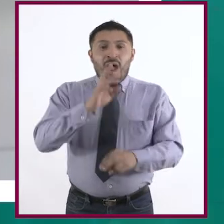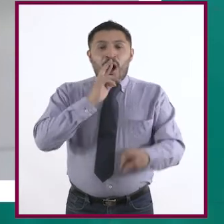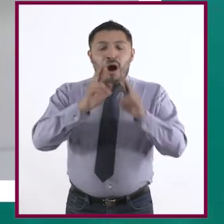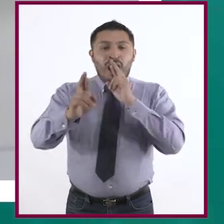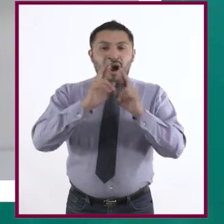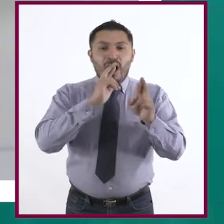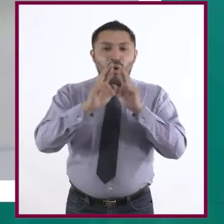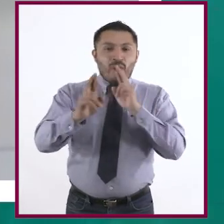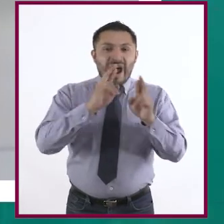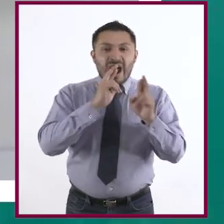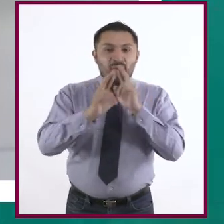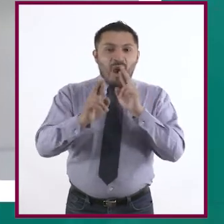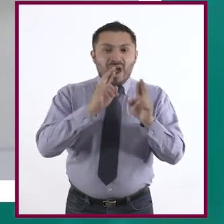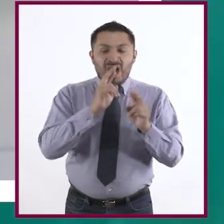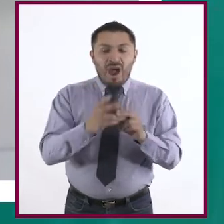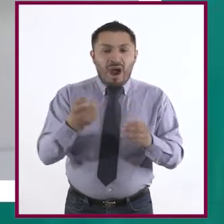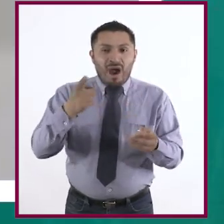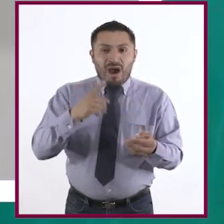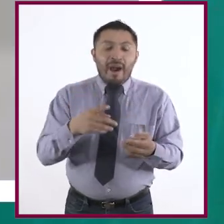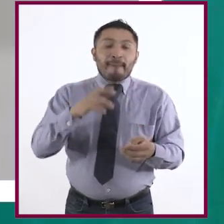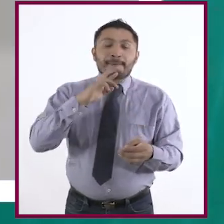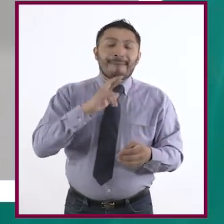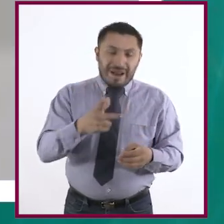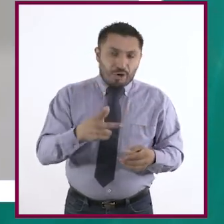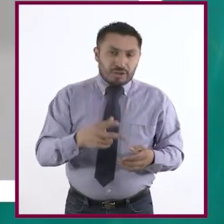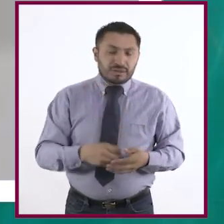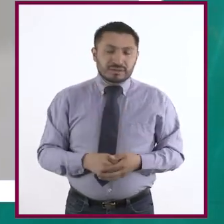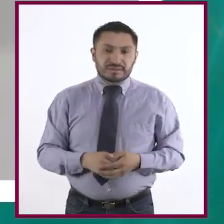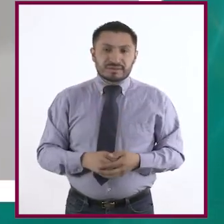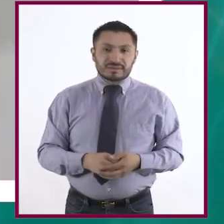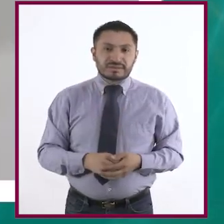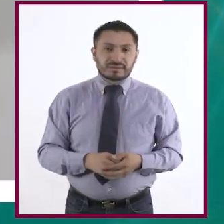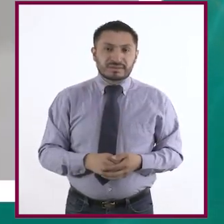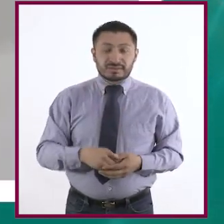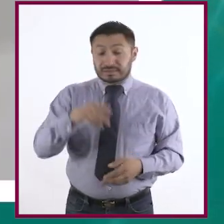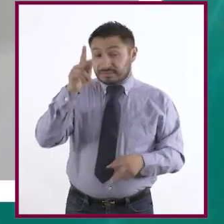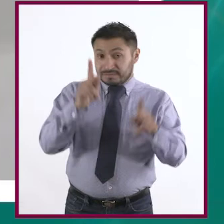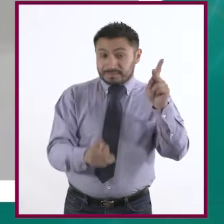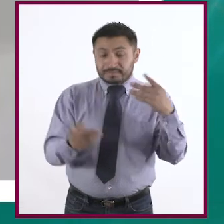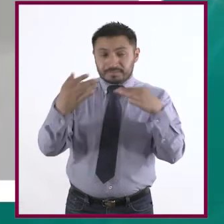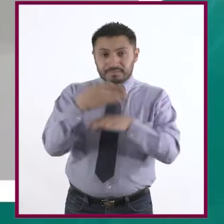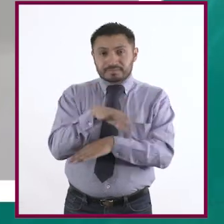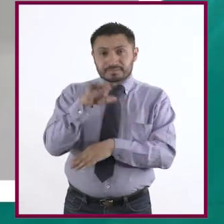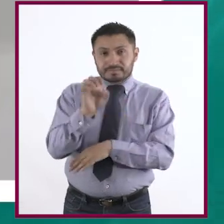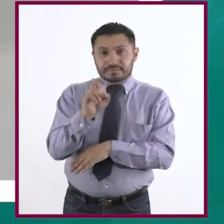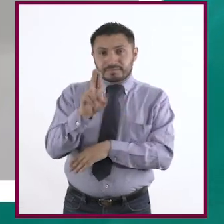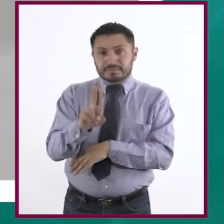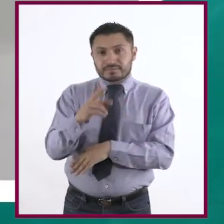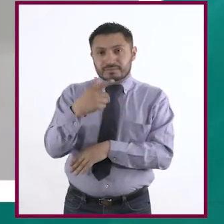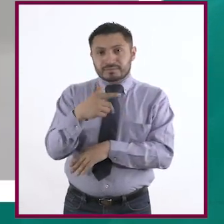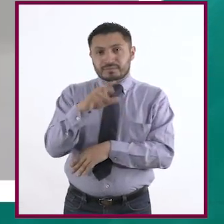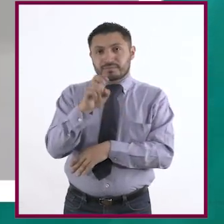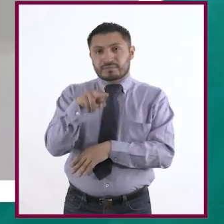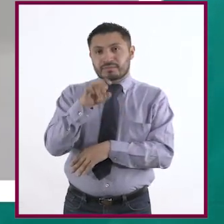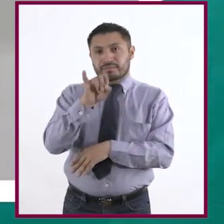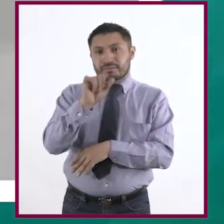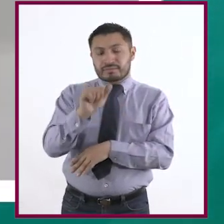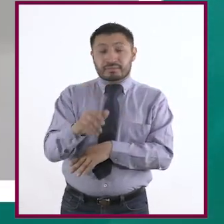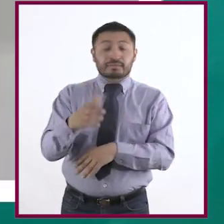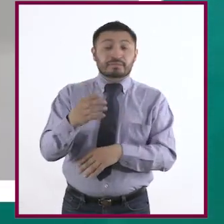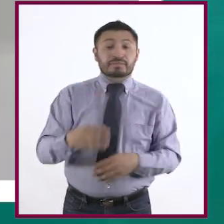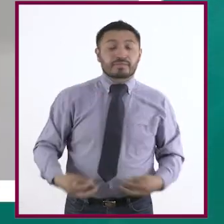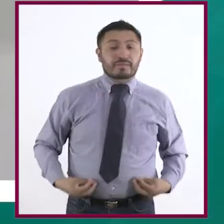resultados de mejora. Para poder hablar de eugenesia y dignidad humana, primero tendríamos que